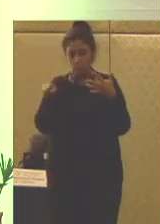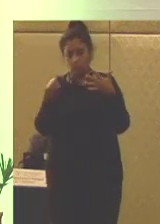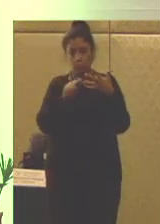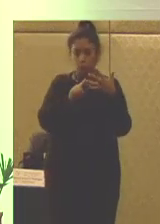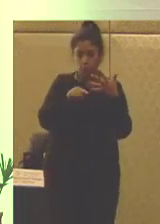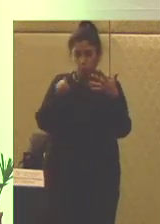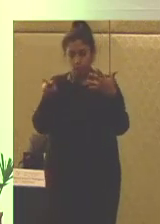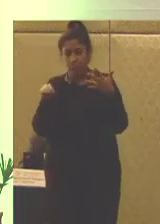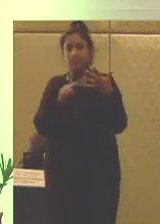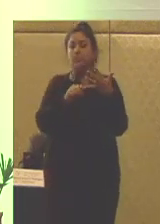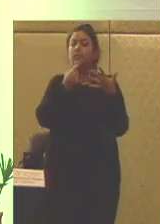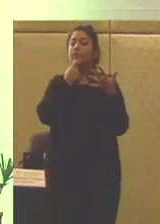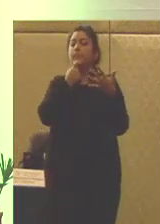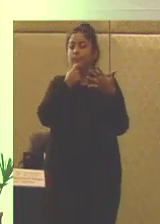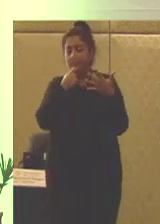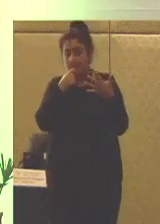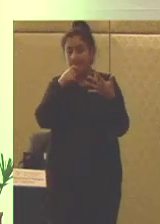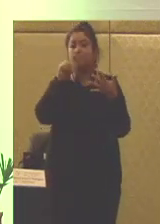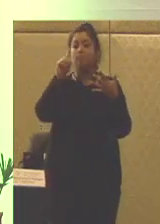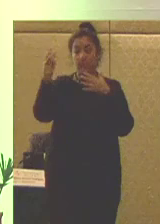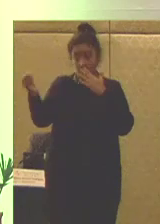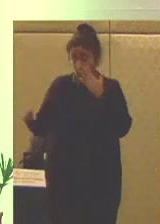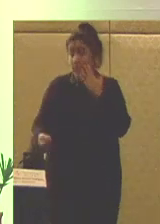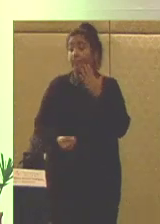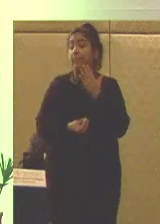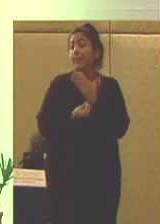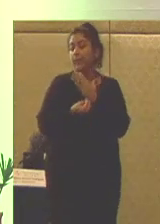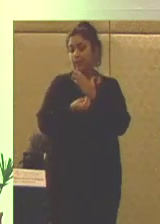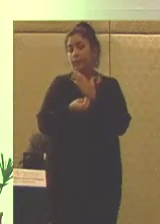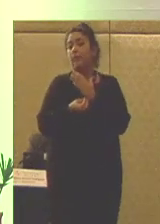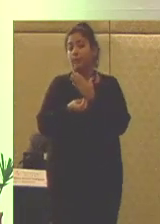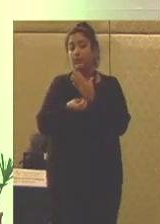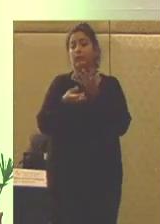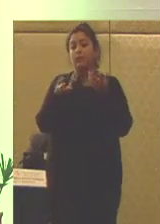Sin embargo, puede añadir lo que tiene que ver con las acciones de mejoras. Y entonces